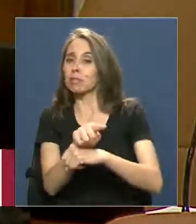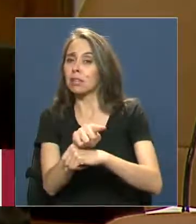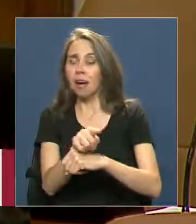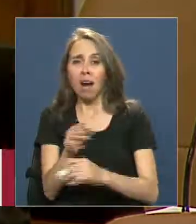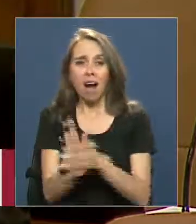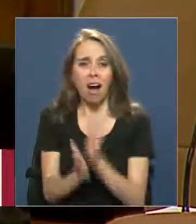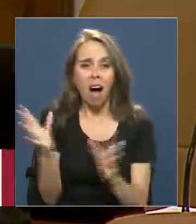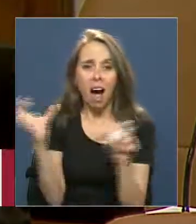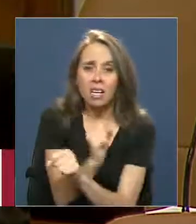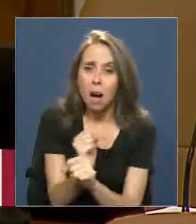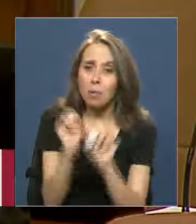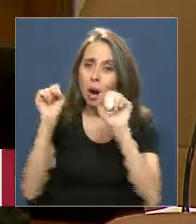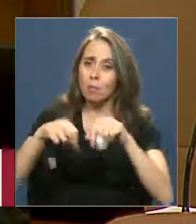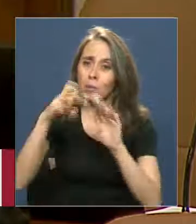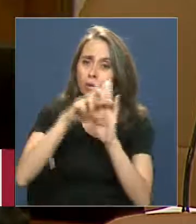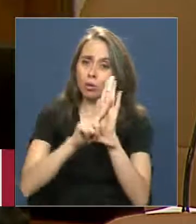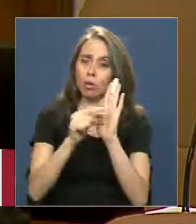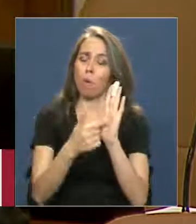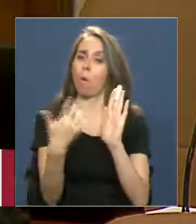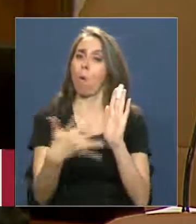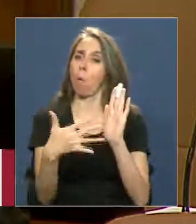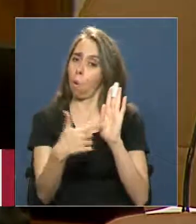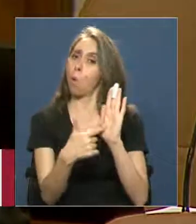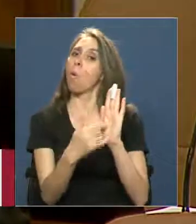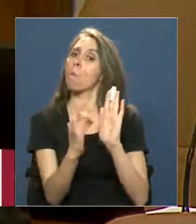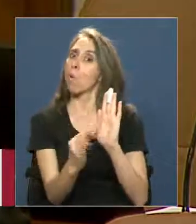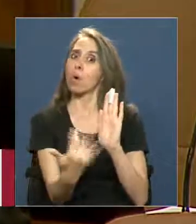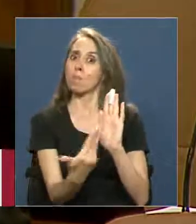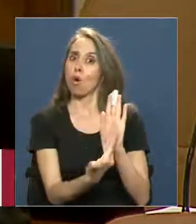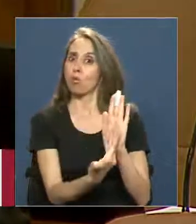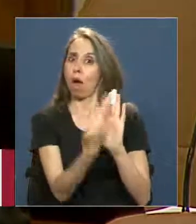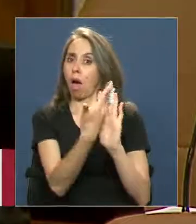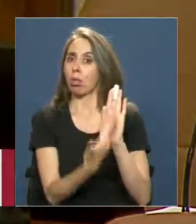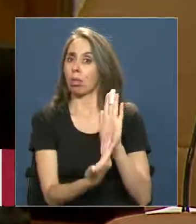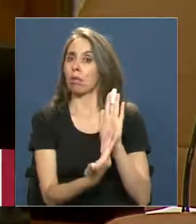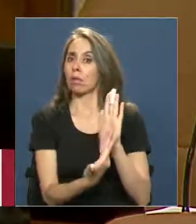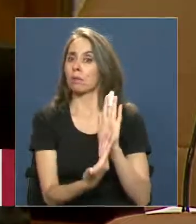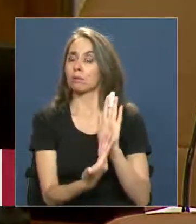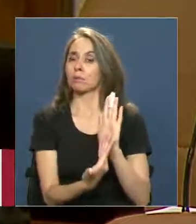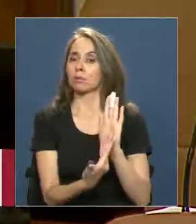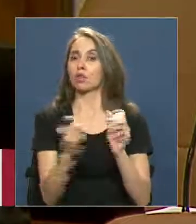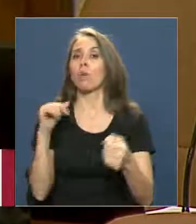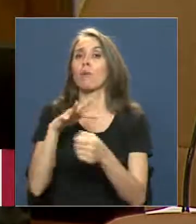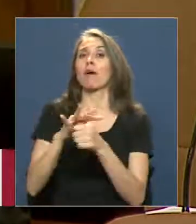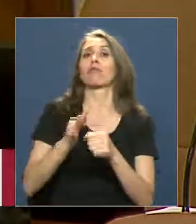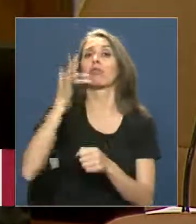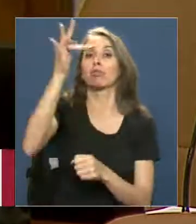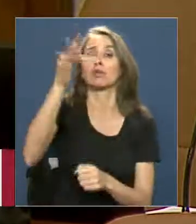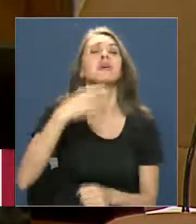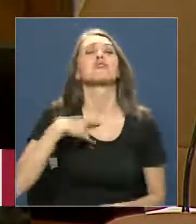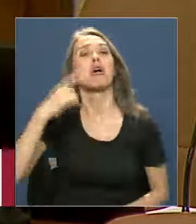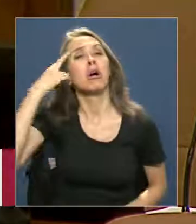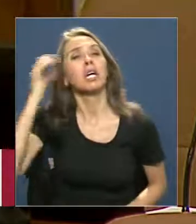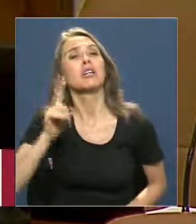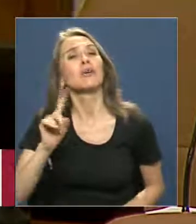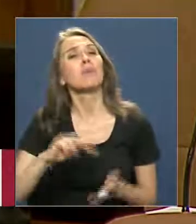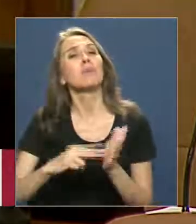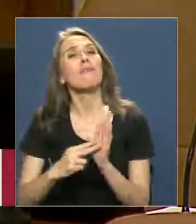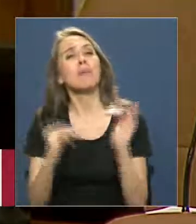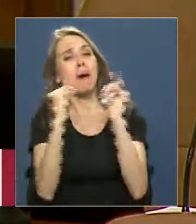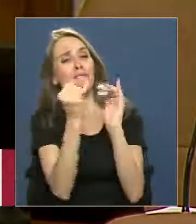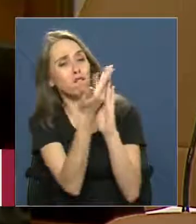aprobemos rápidamente un proyecto de esta magnitud, de esta importancia, de esta trascendencia. Yo creo que no es solo un problema de